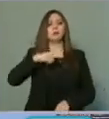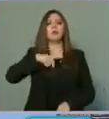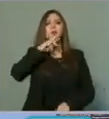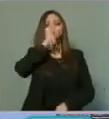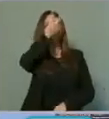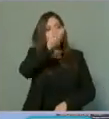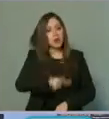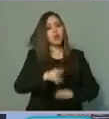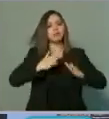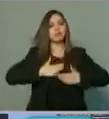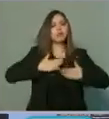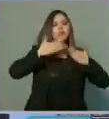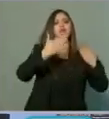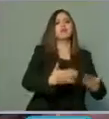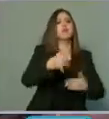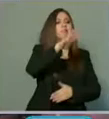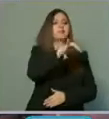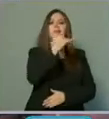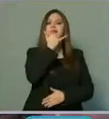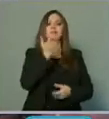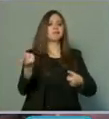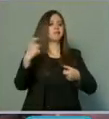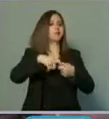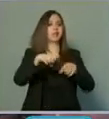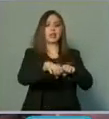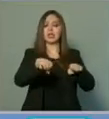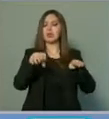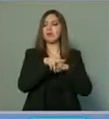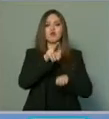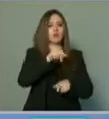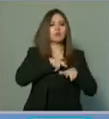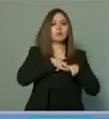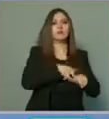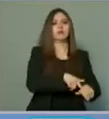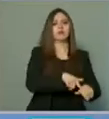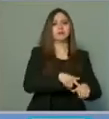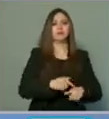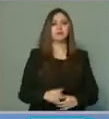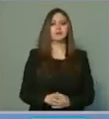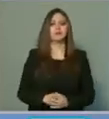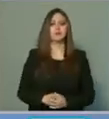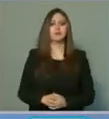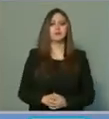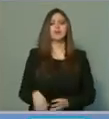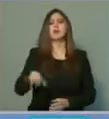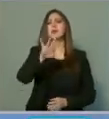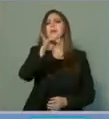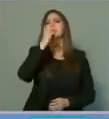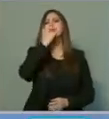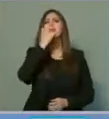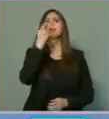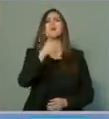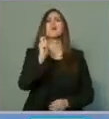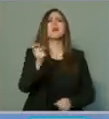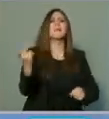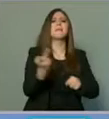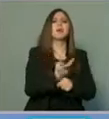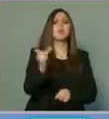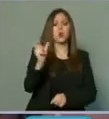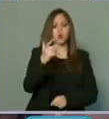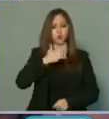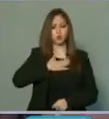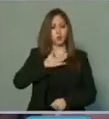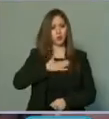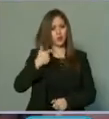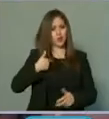preferimos en el equipo que ya no continúes. Claro. ¿Y qué pasa en el aspecto personal cuando, como dice Enrique,